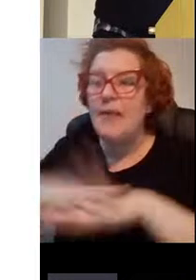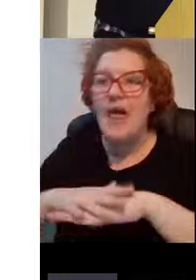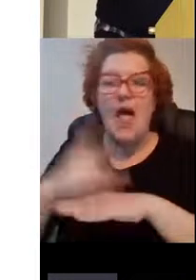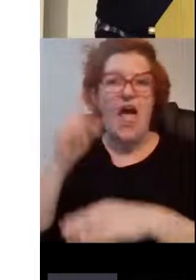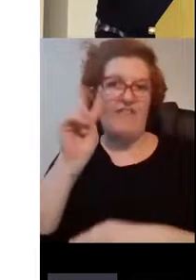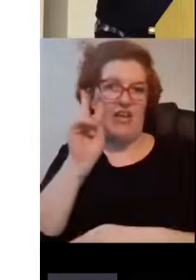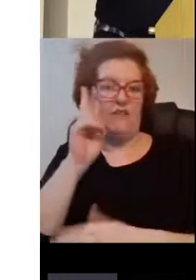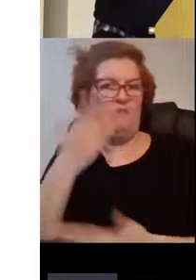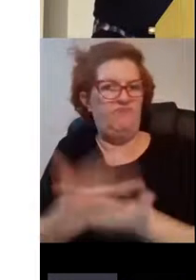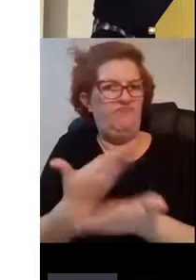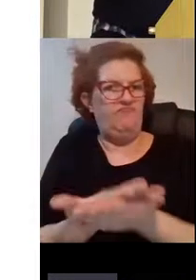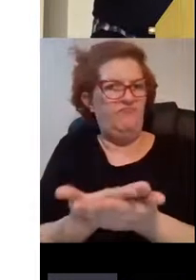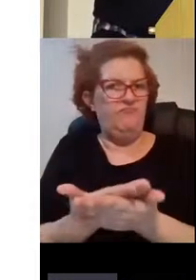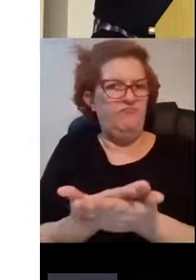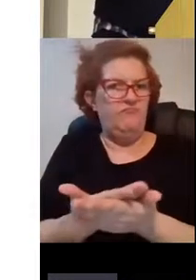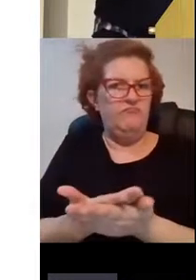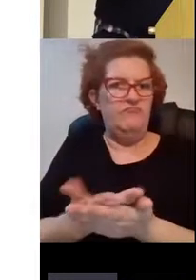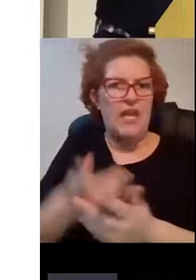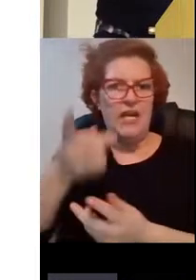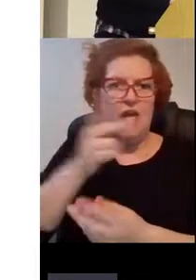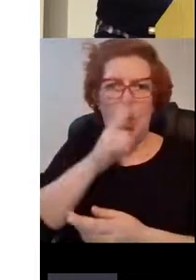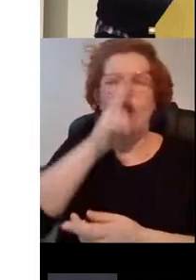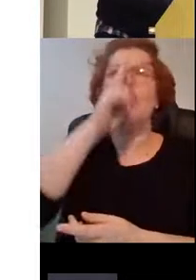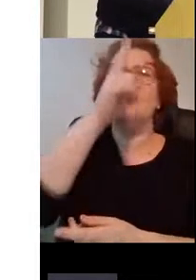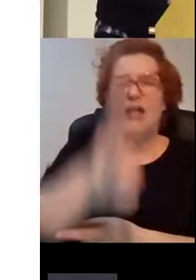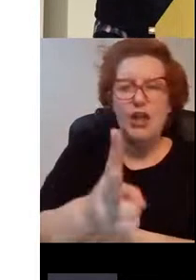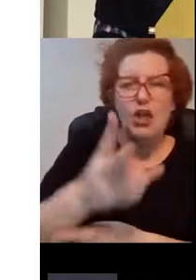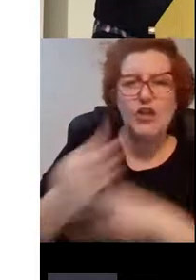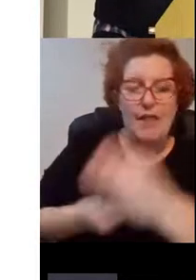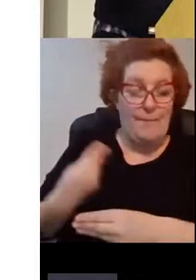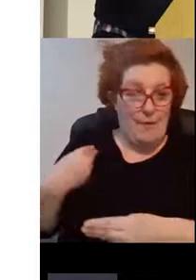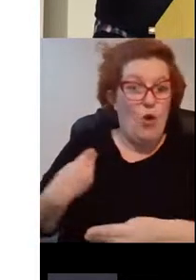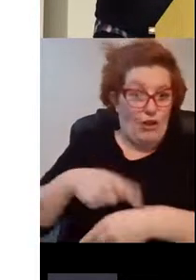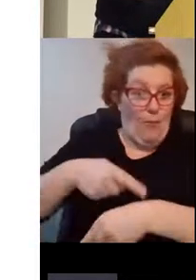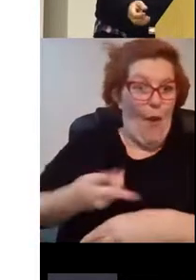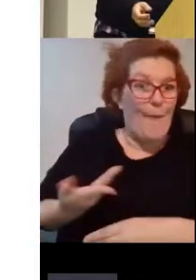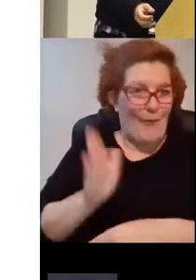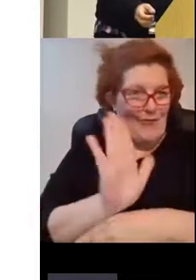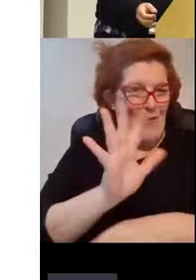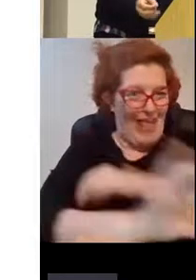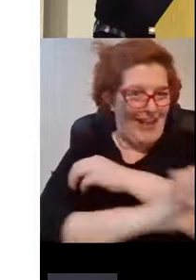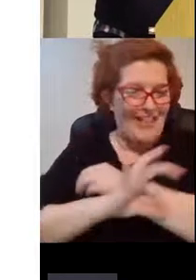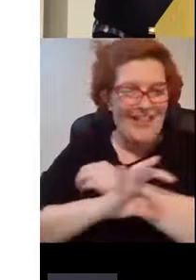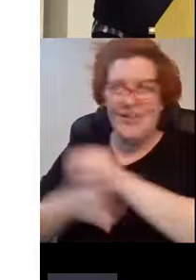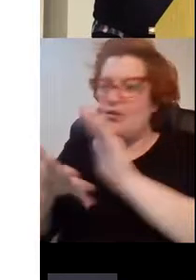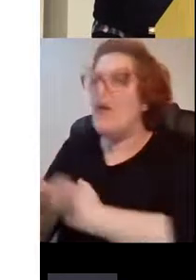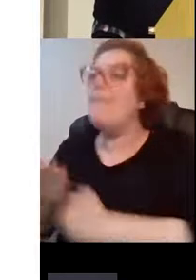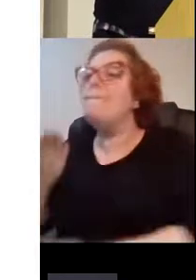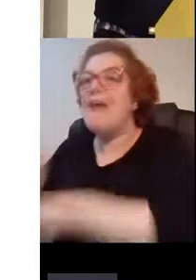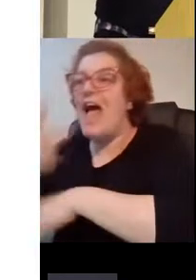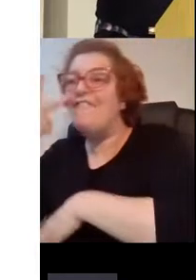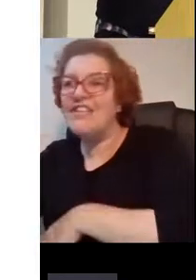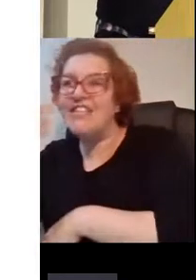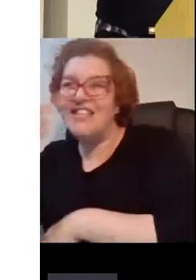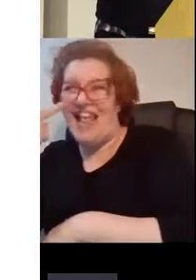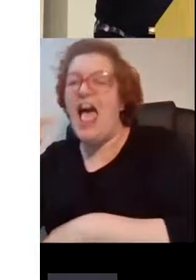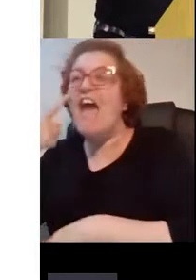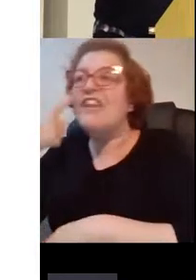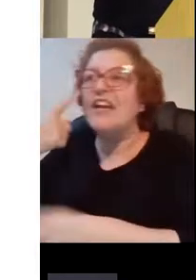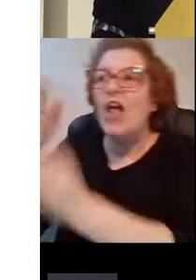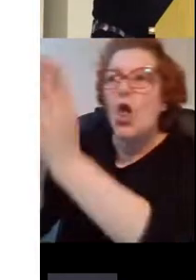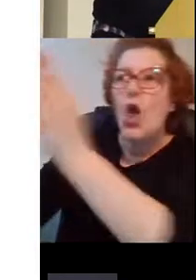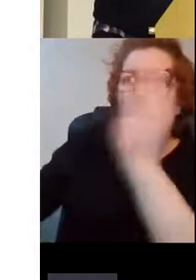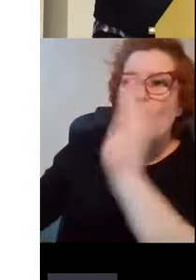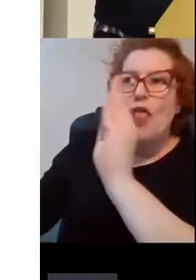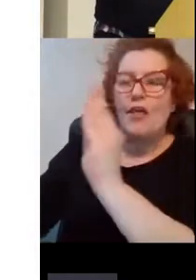que pudimos hacer esa visita, justo a la vez que se proponía el ejercicio, los resultados. Y precisamente se trata de eso, de una